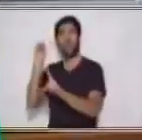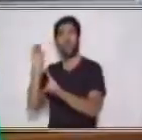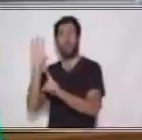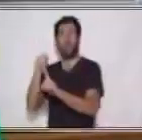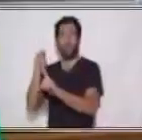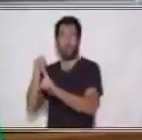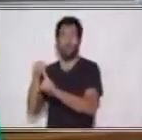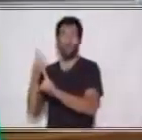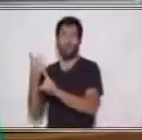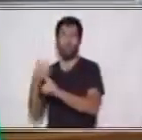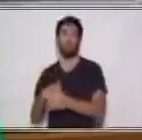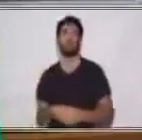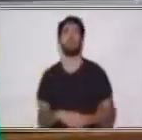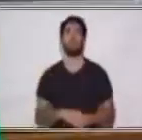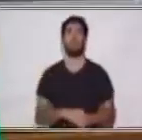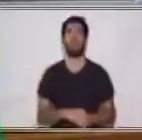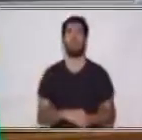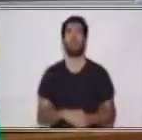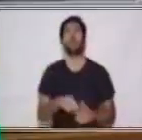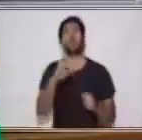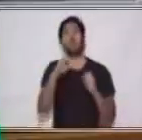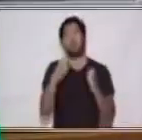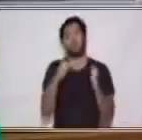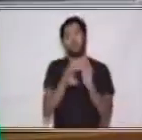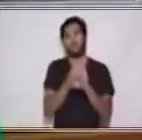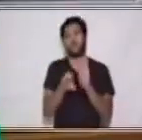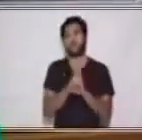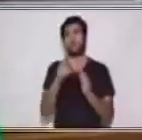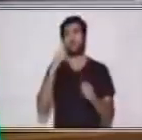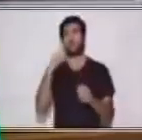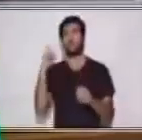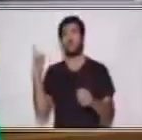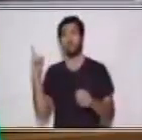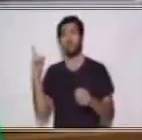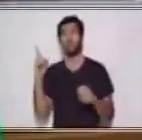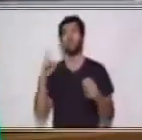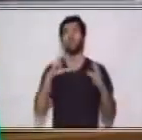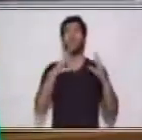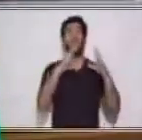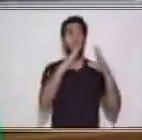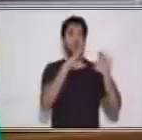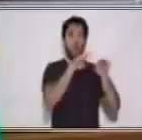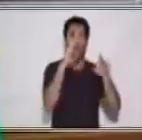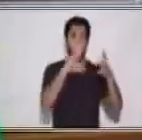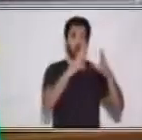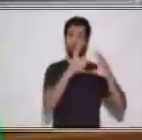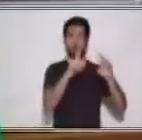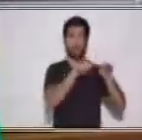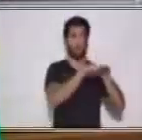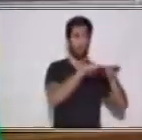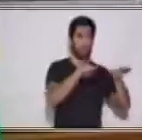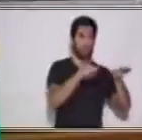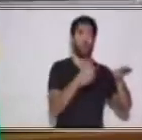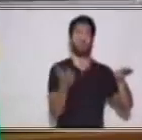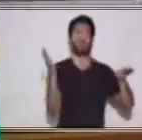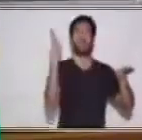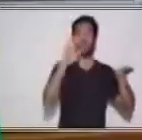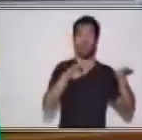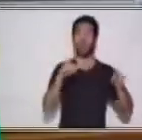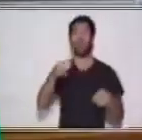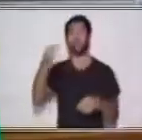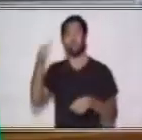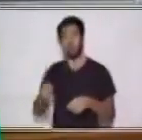tú? Si hablamos que ellos pensaban que la Tierra era plana y luego se comprobó que la Tierra es